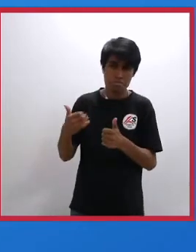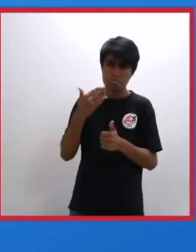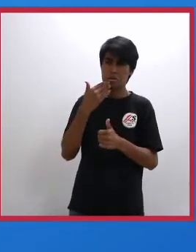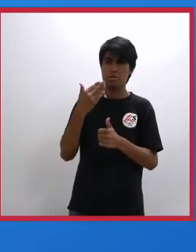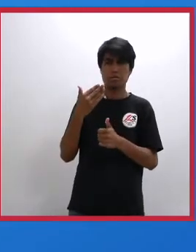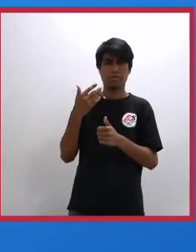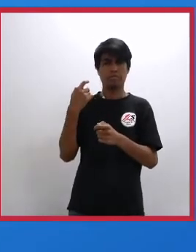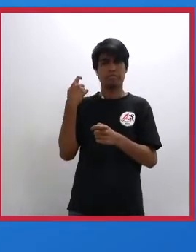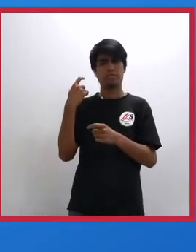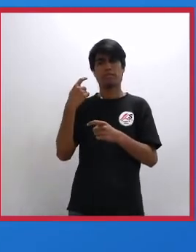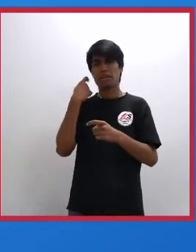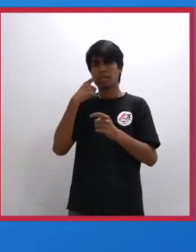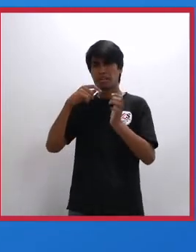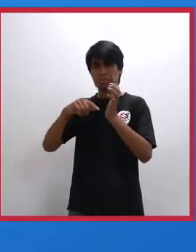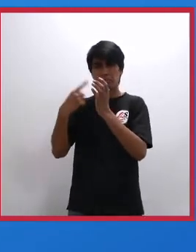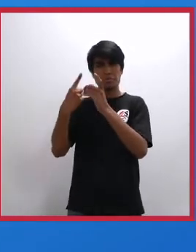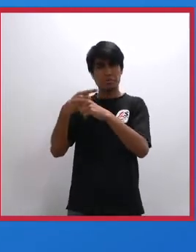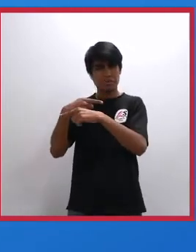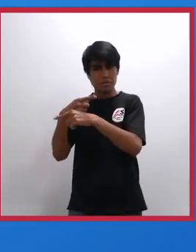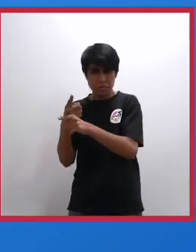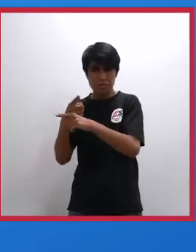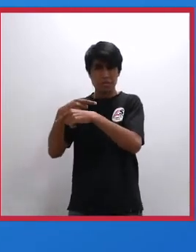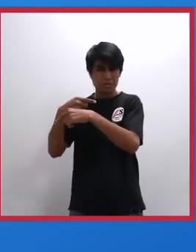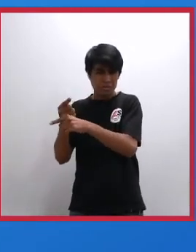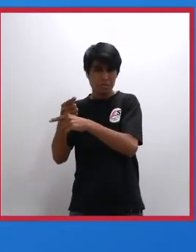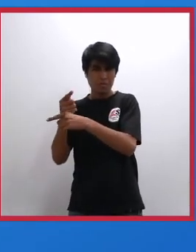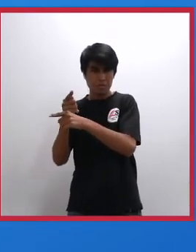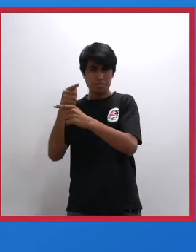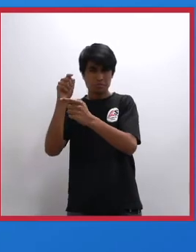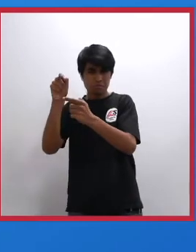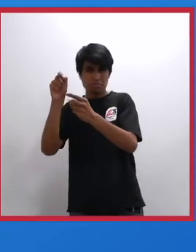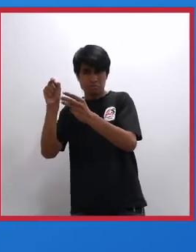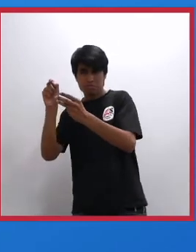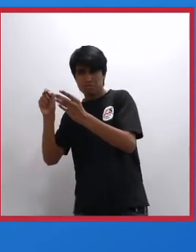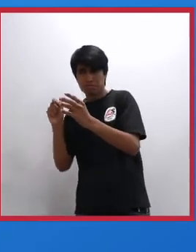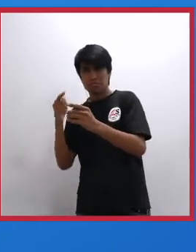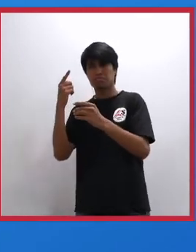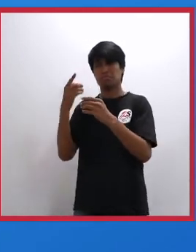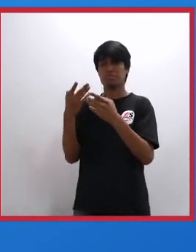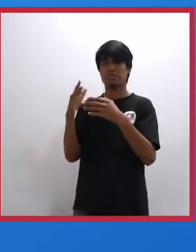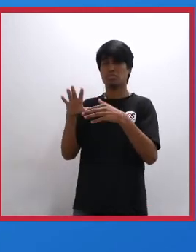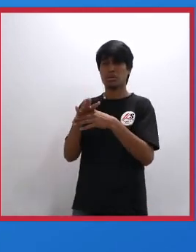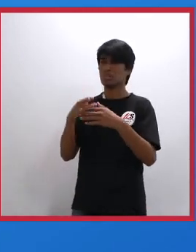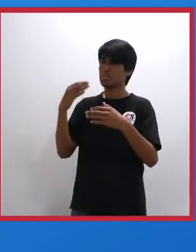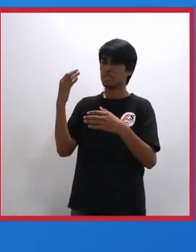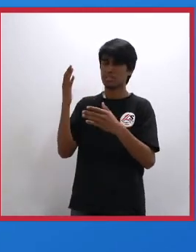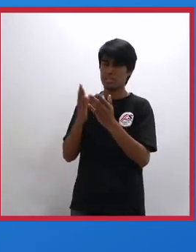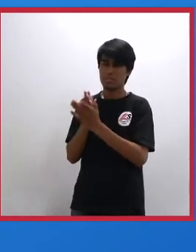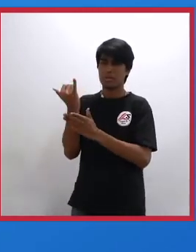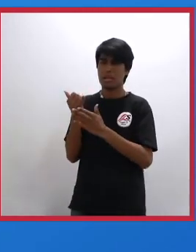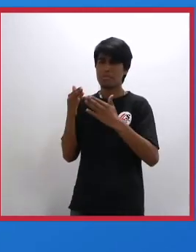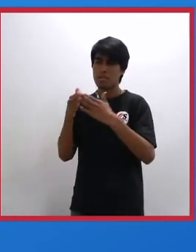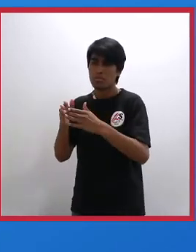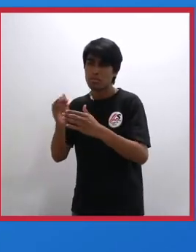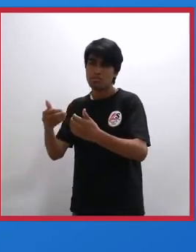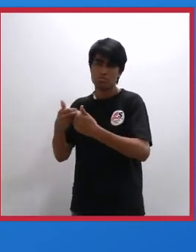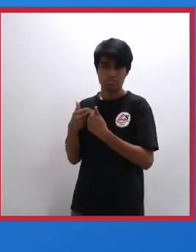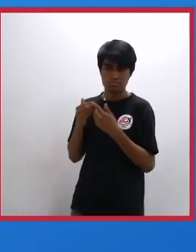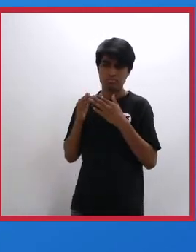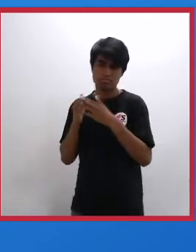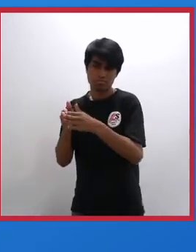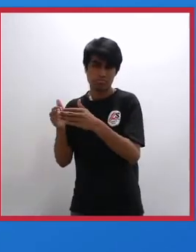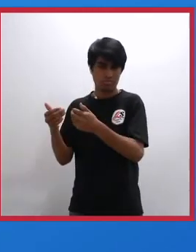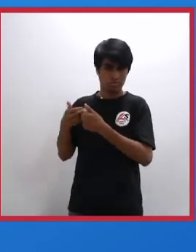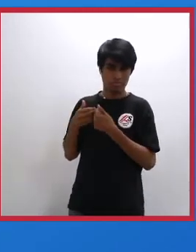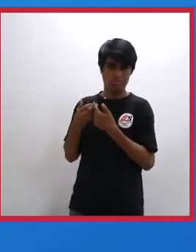uno a uno los puntos detallados en este formato, por lo que las preguntas vienen de este propio formato. Si